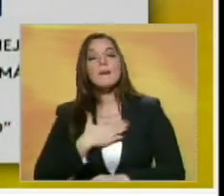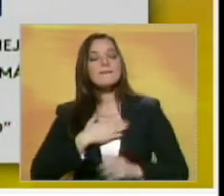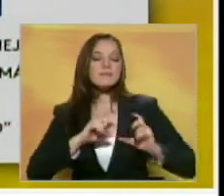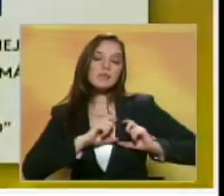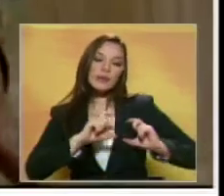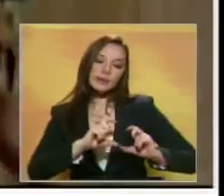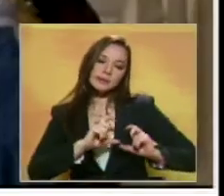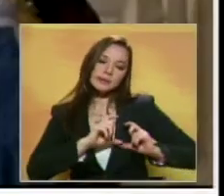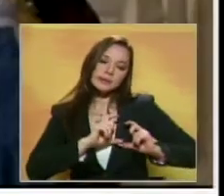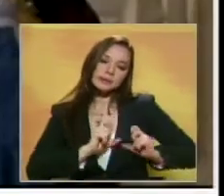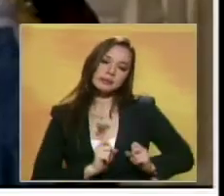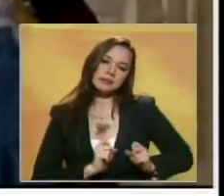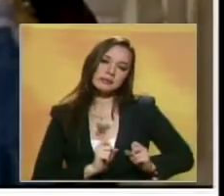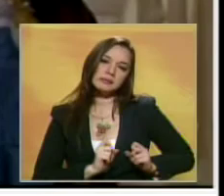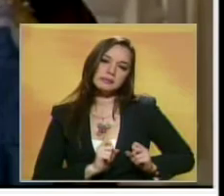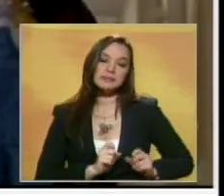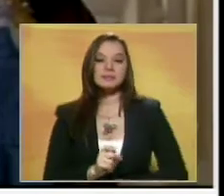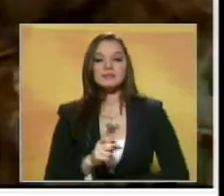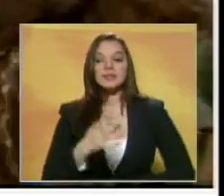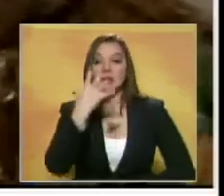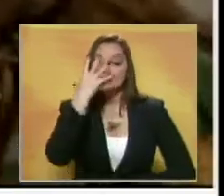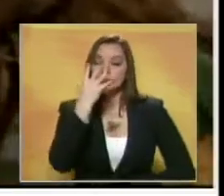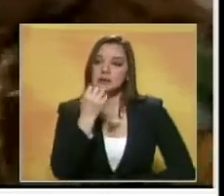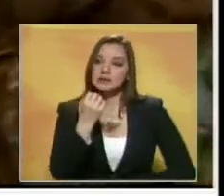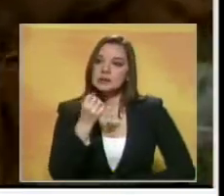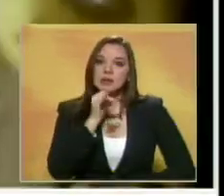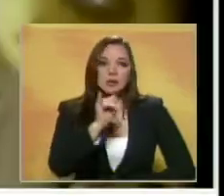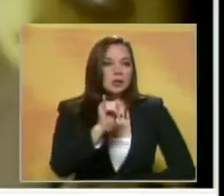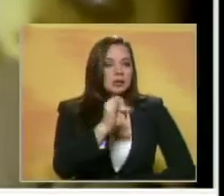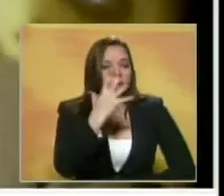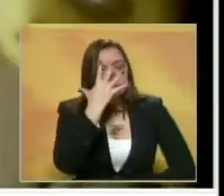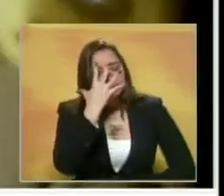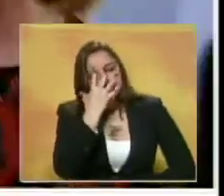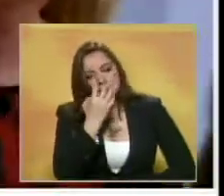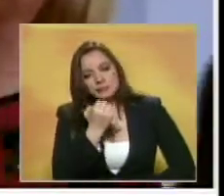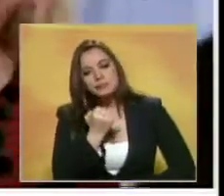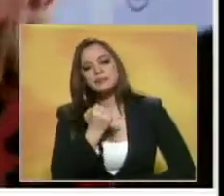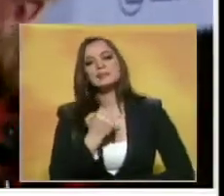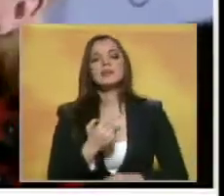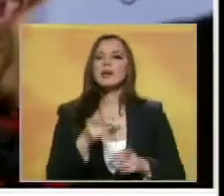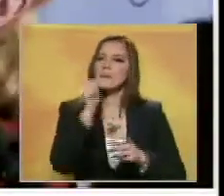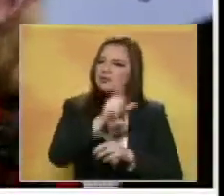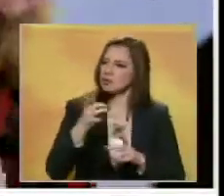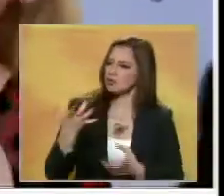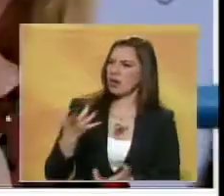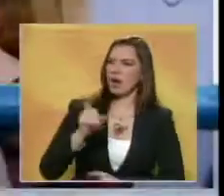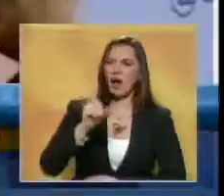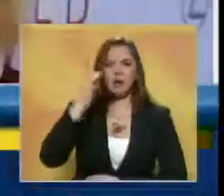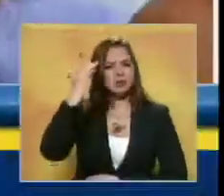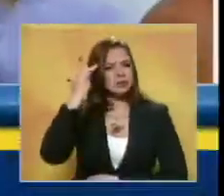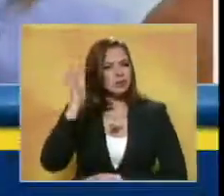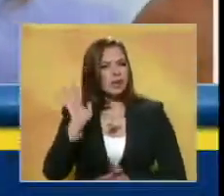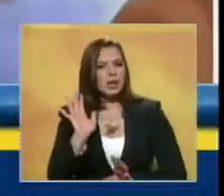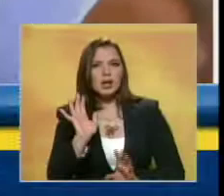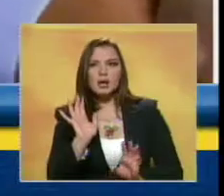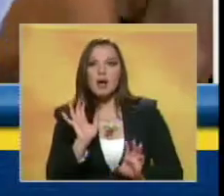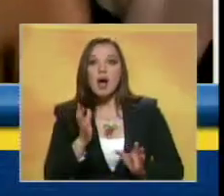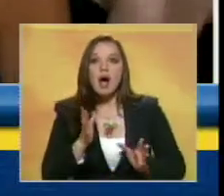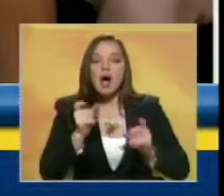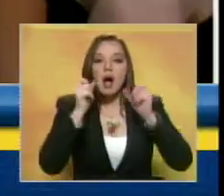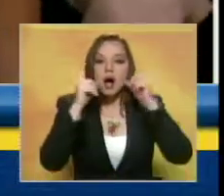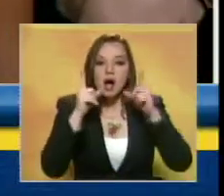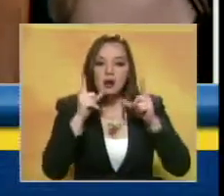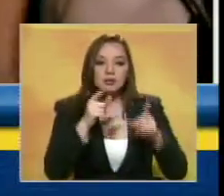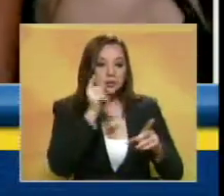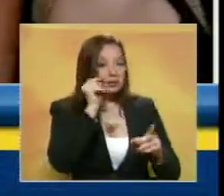está destrozado". La triste noticia fue recibida con incredulidad, no solo por famosos como la actriz Meryl Streep, quien antes